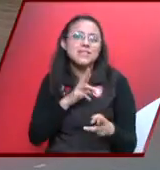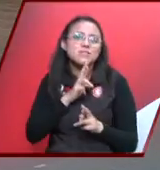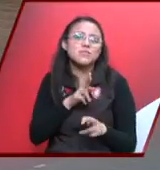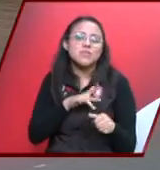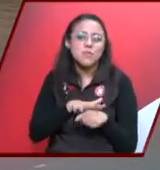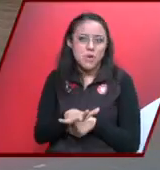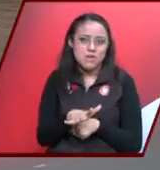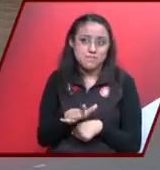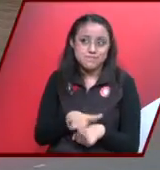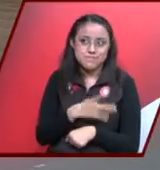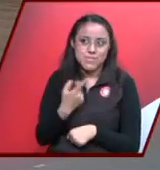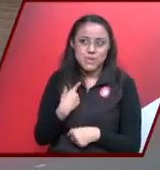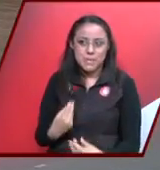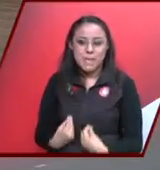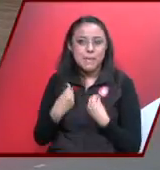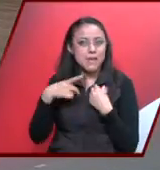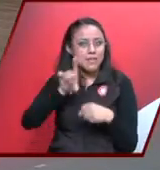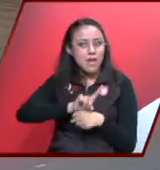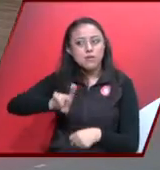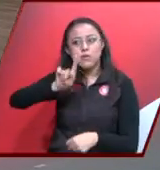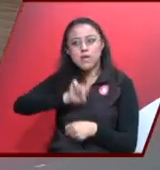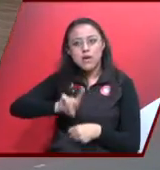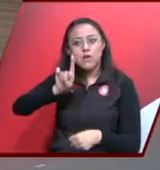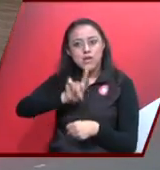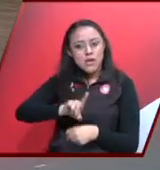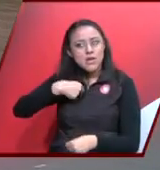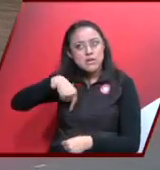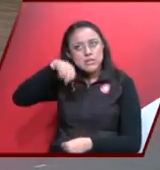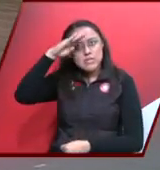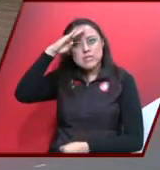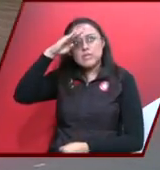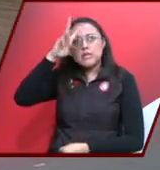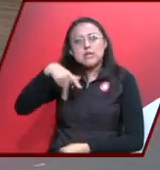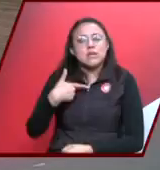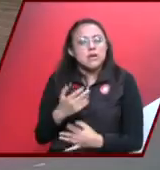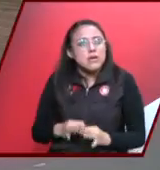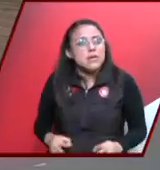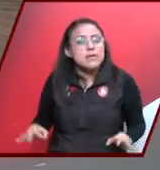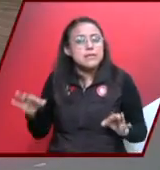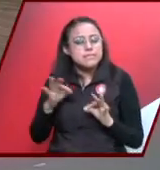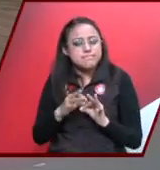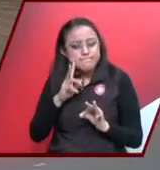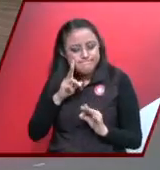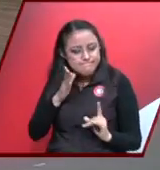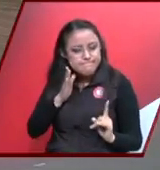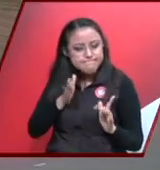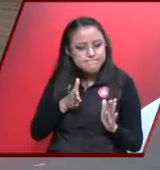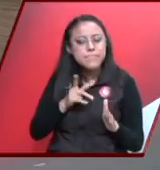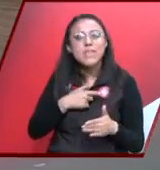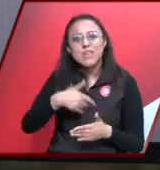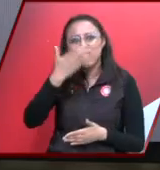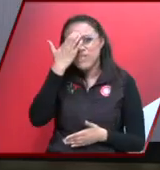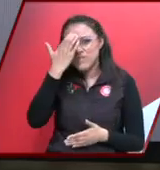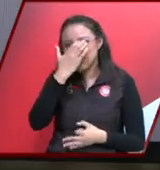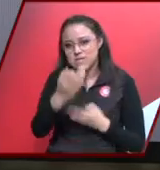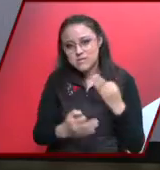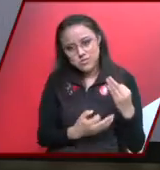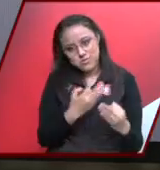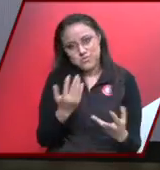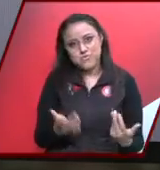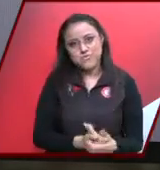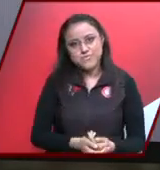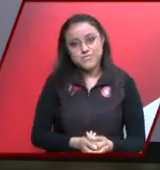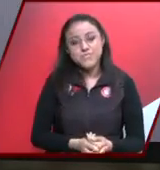nuestra propia batalla interna, que es el vivir día a día, claro, desde un punto de vista mucho más centrado, mucho más ubicado y sobre todo conociéndonos. Es